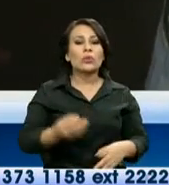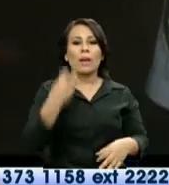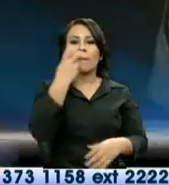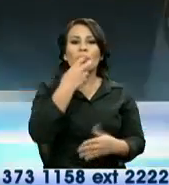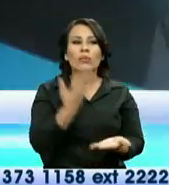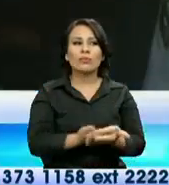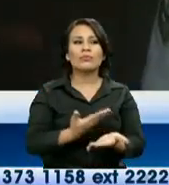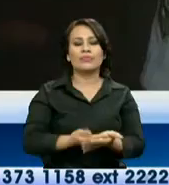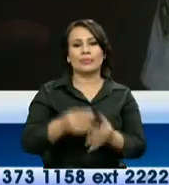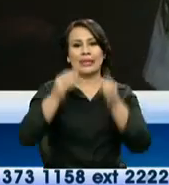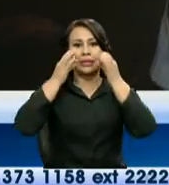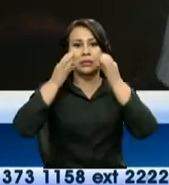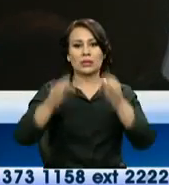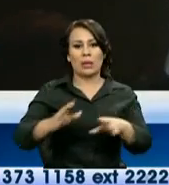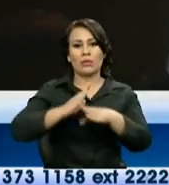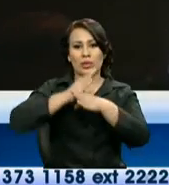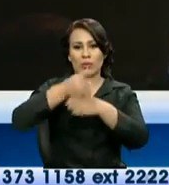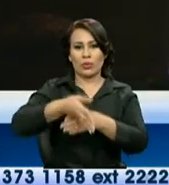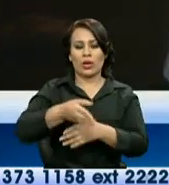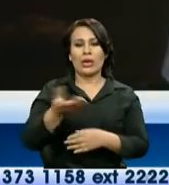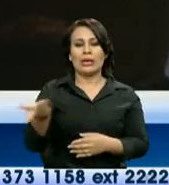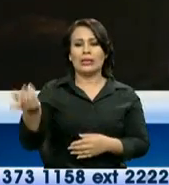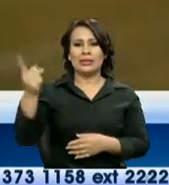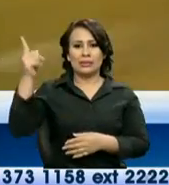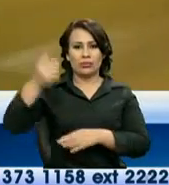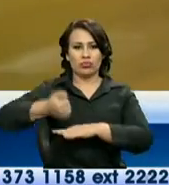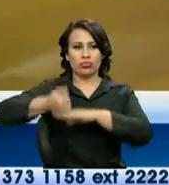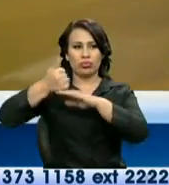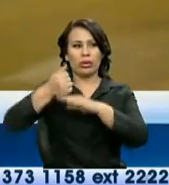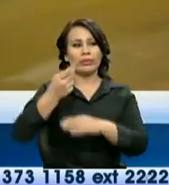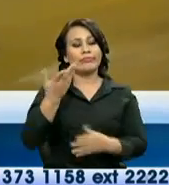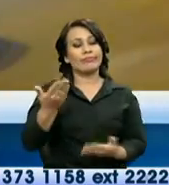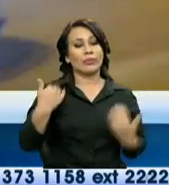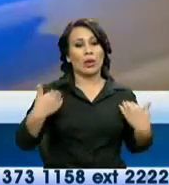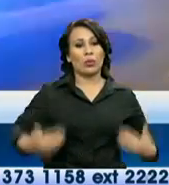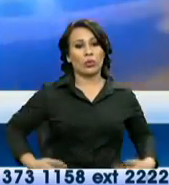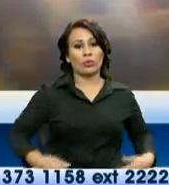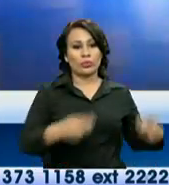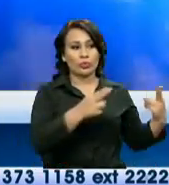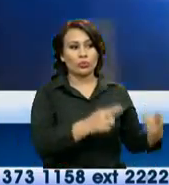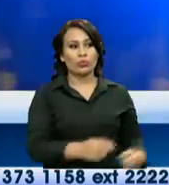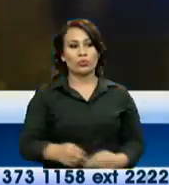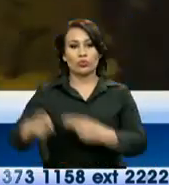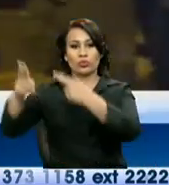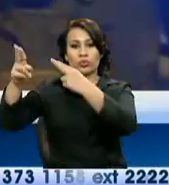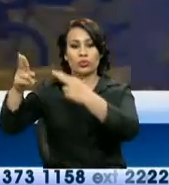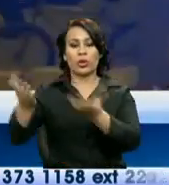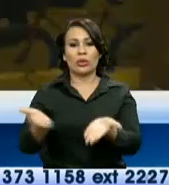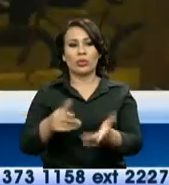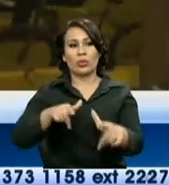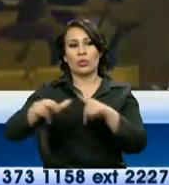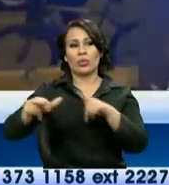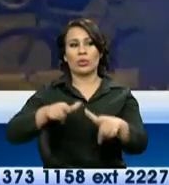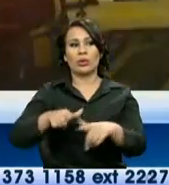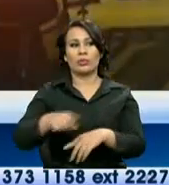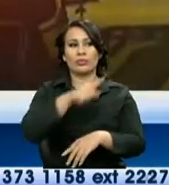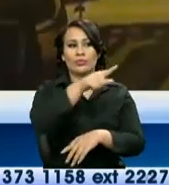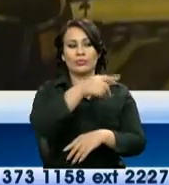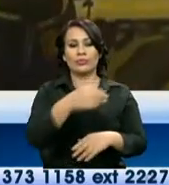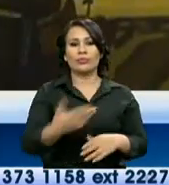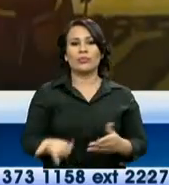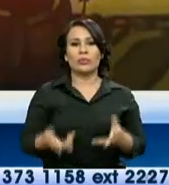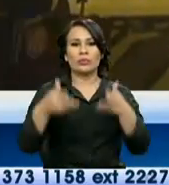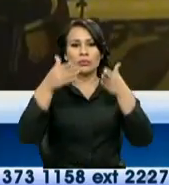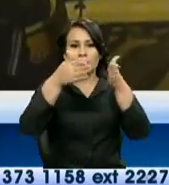OIAD determinarán las causas del accidente. El cuerpo del infortunado motociclista fue llevado hasta el anfiteatro del Cantón